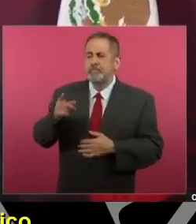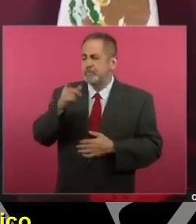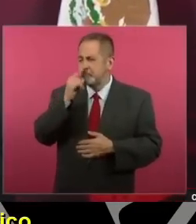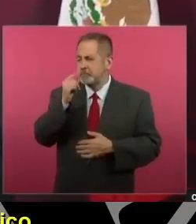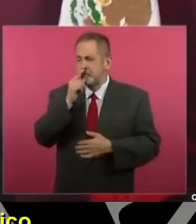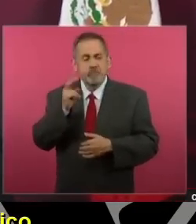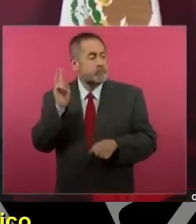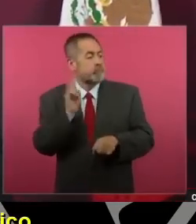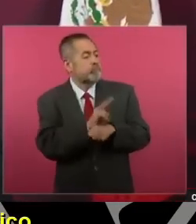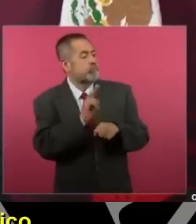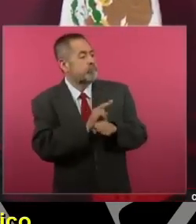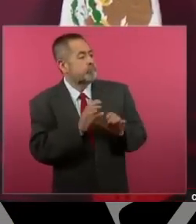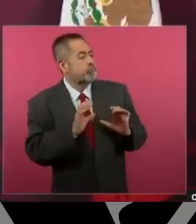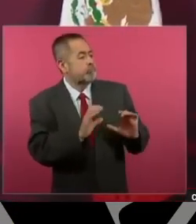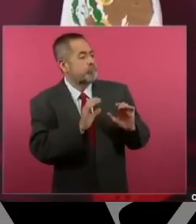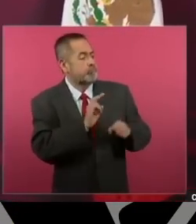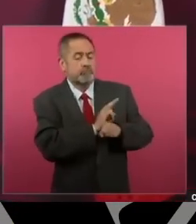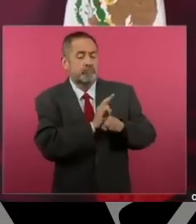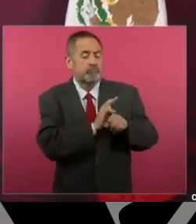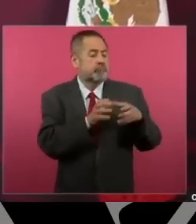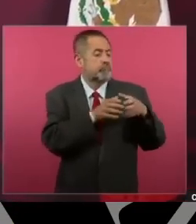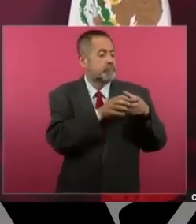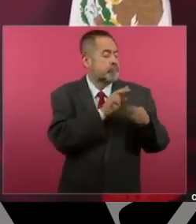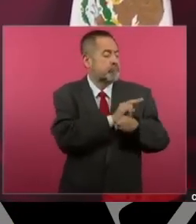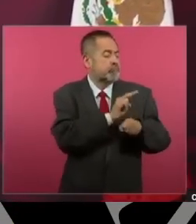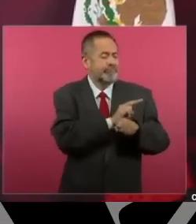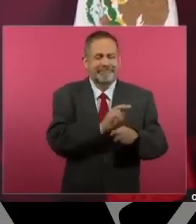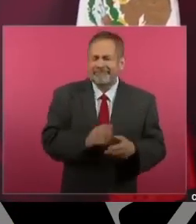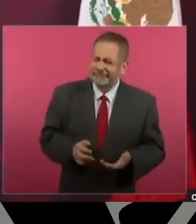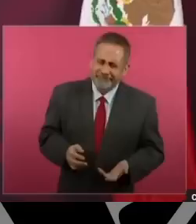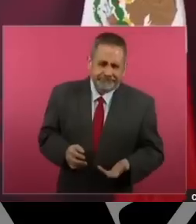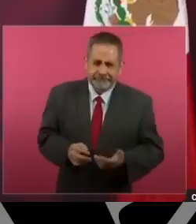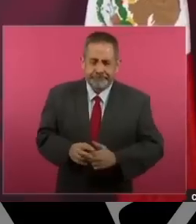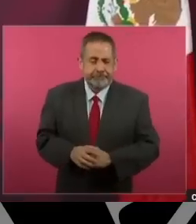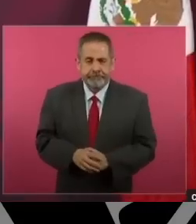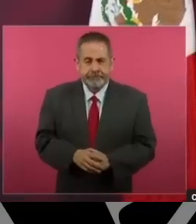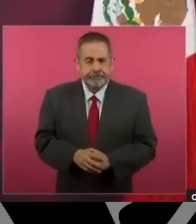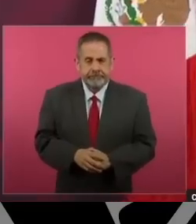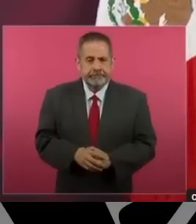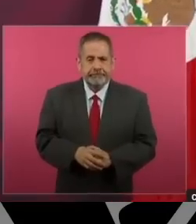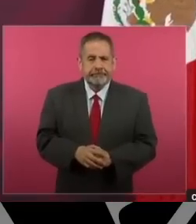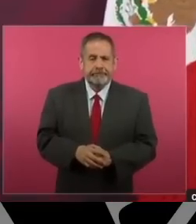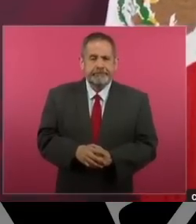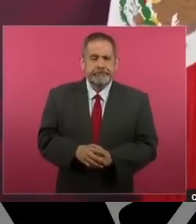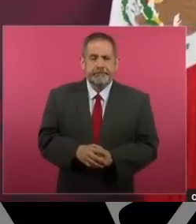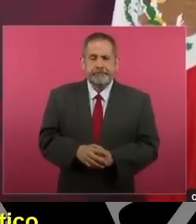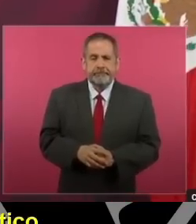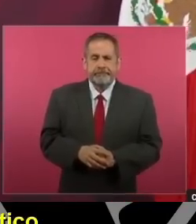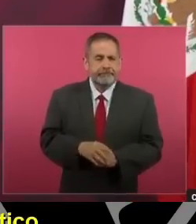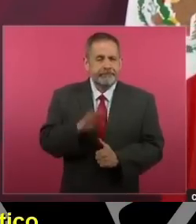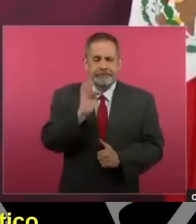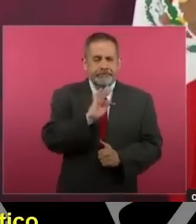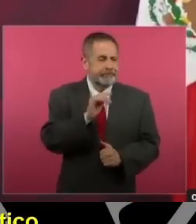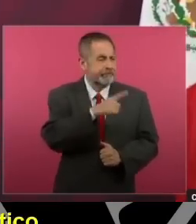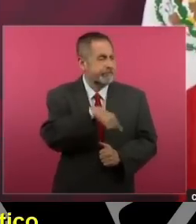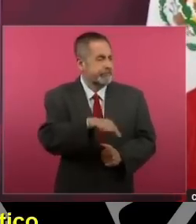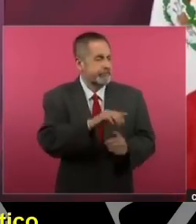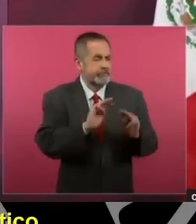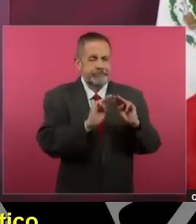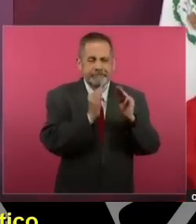a los de arriba a las minorías es como si un grupo de mafiosos